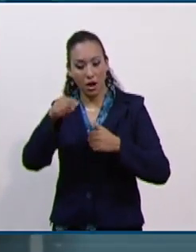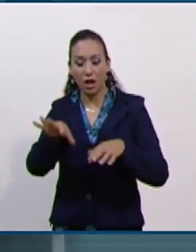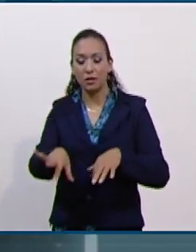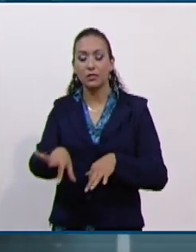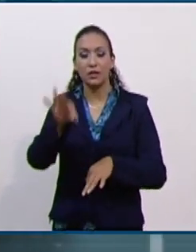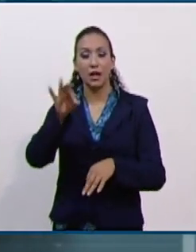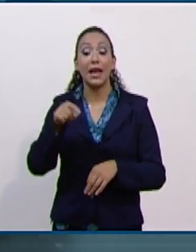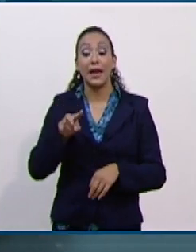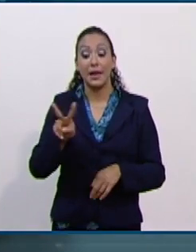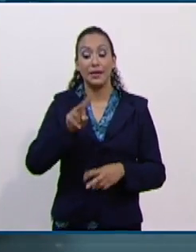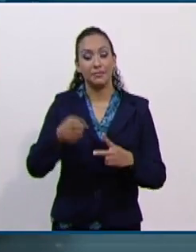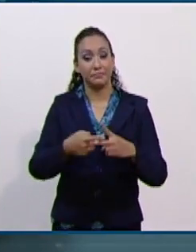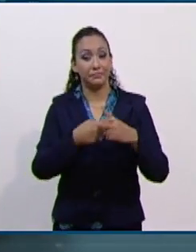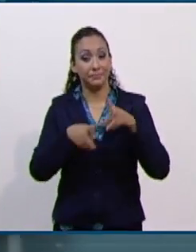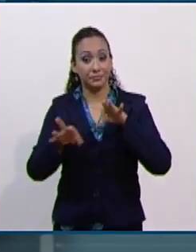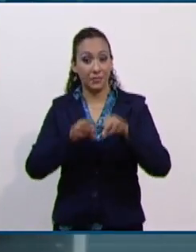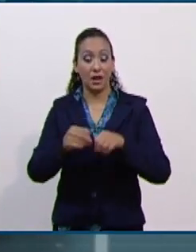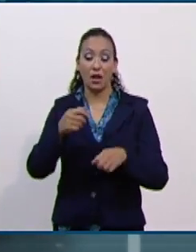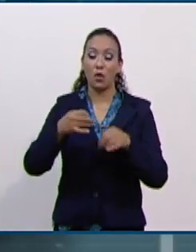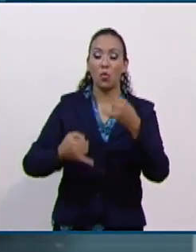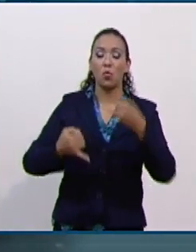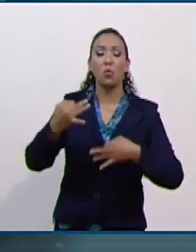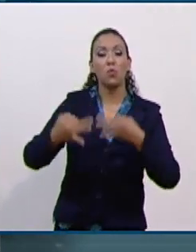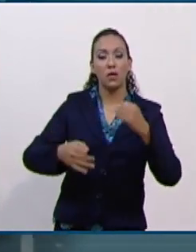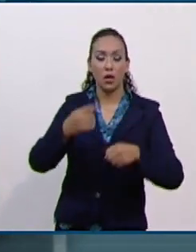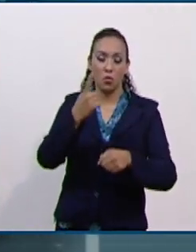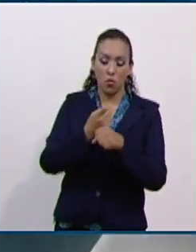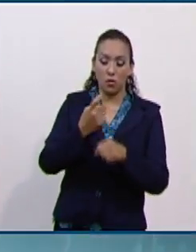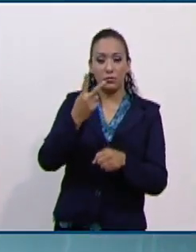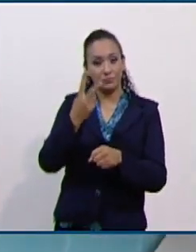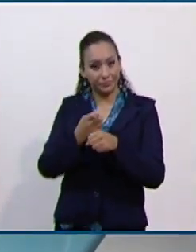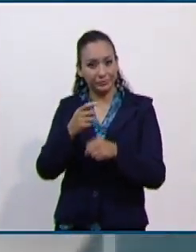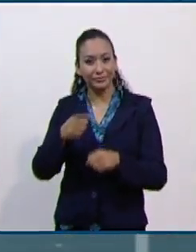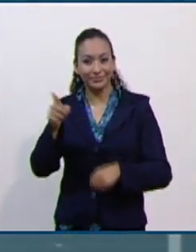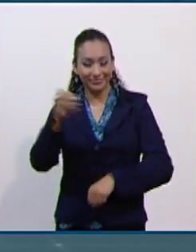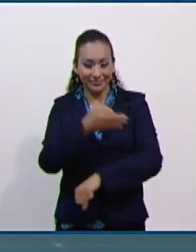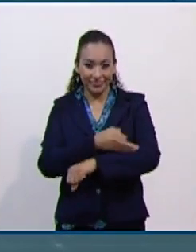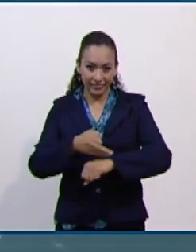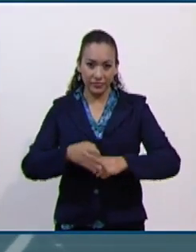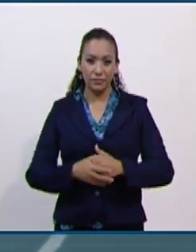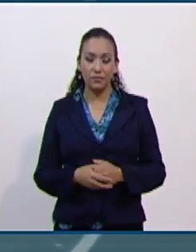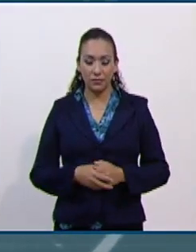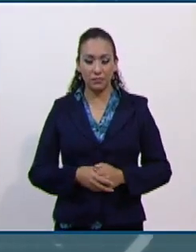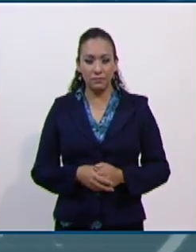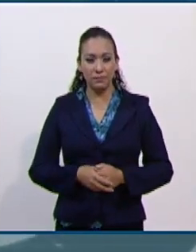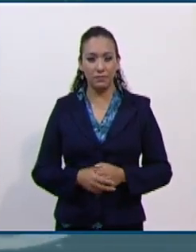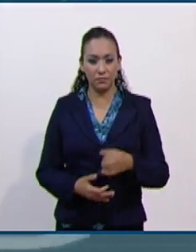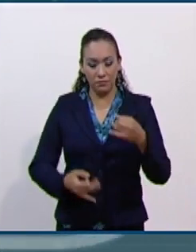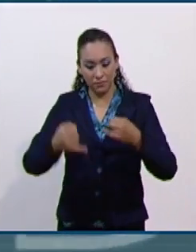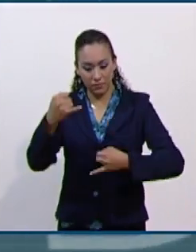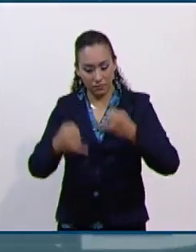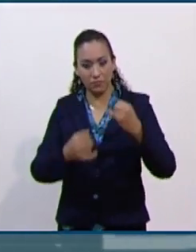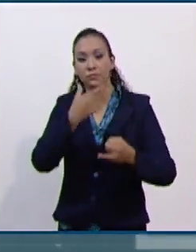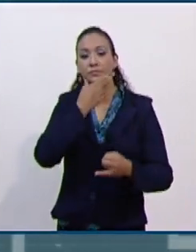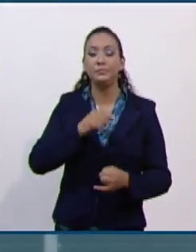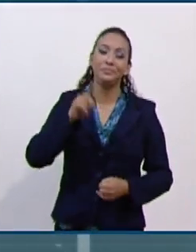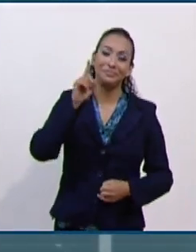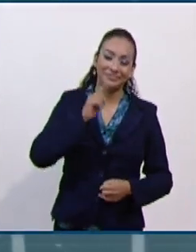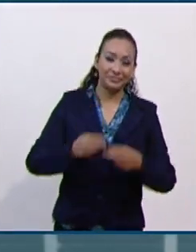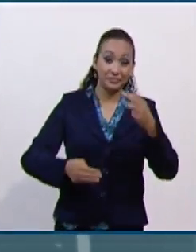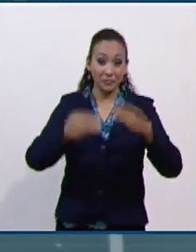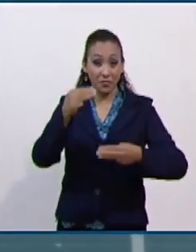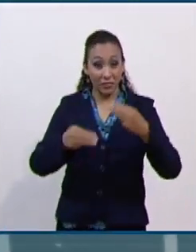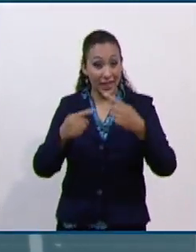funciones este viernes en los juzgados primero y segundo de lo familiar. Juezas, jueces, magistradas, magistrados y